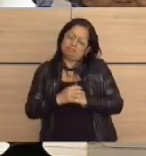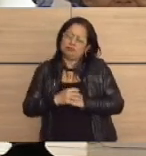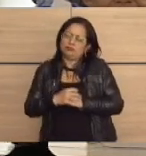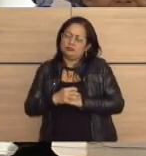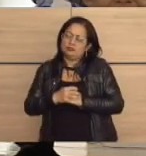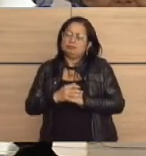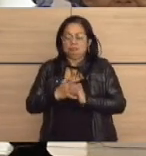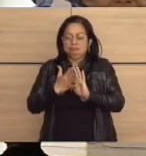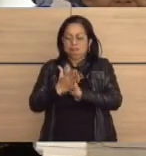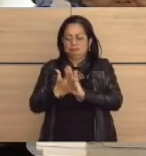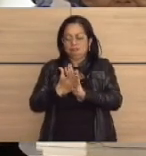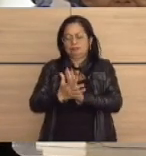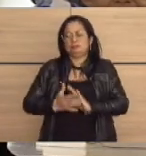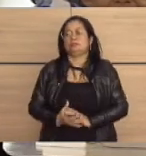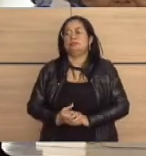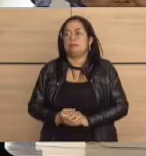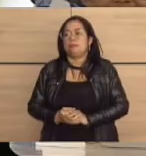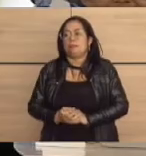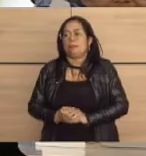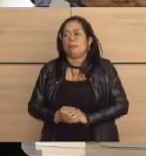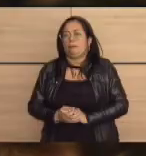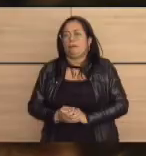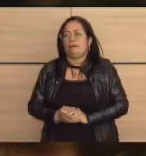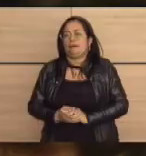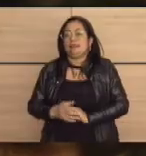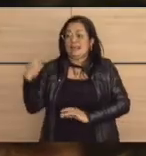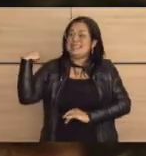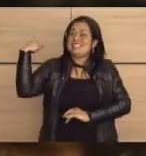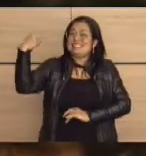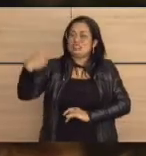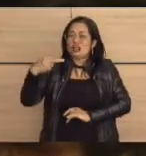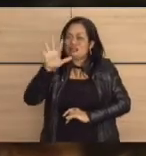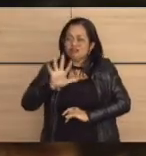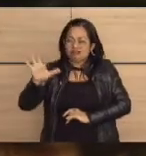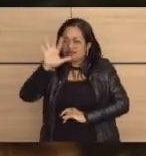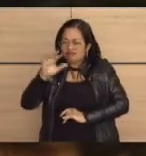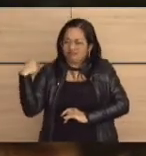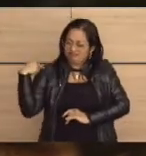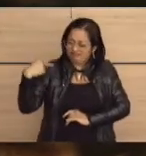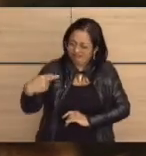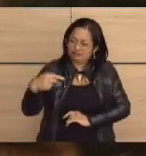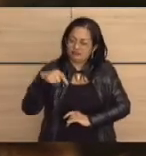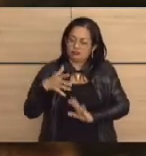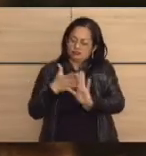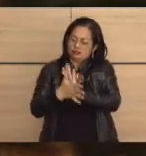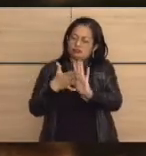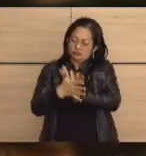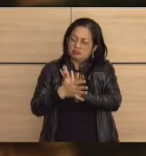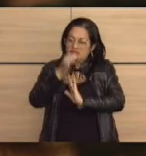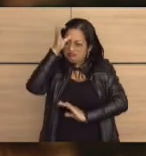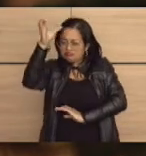la siguiente. Dentro de la historiografía que usted mencionaba, y pues los